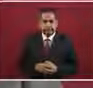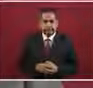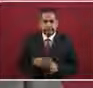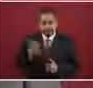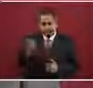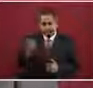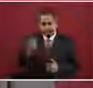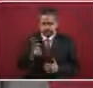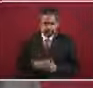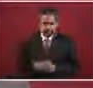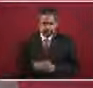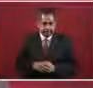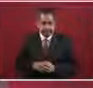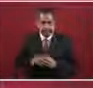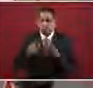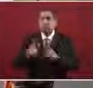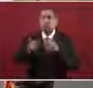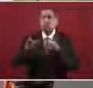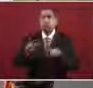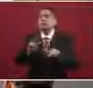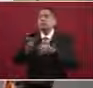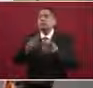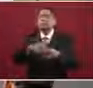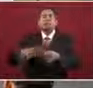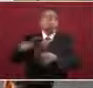por eso lo de la consulta, como